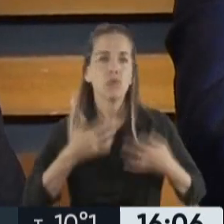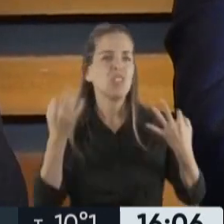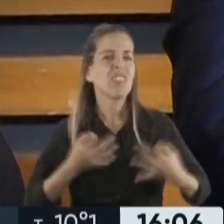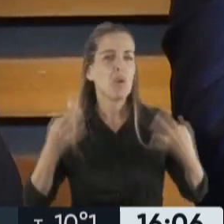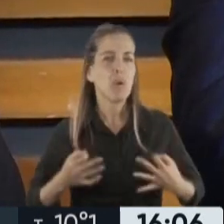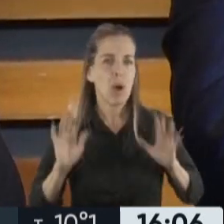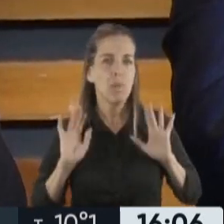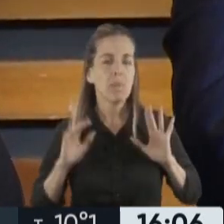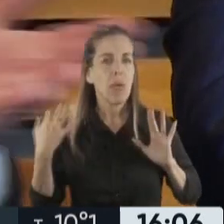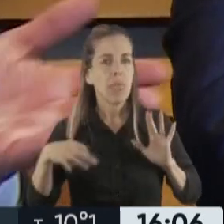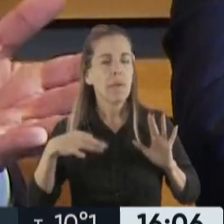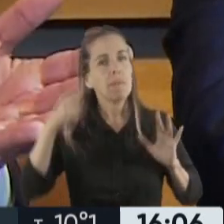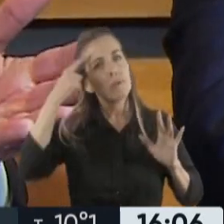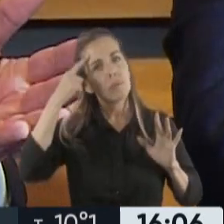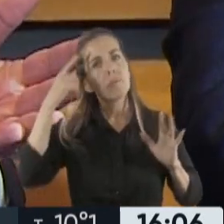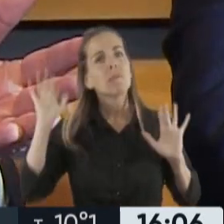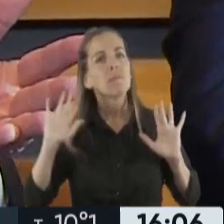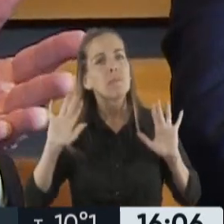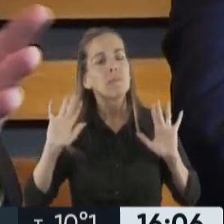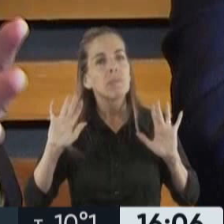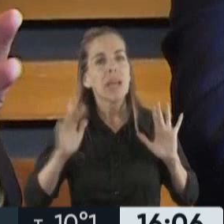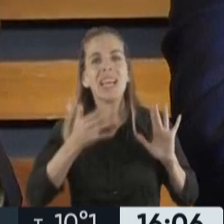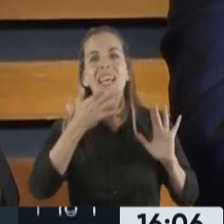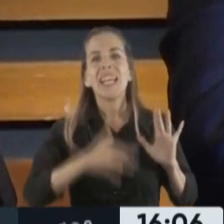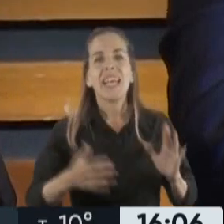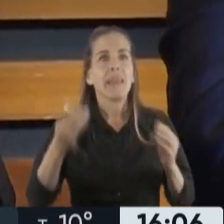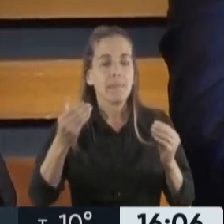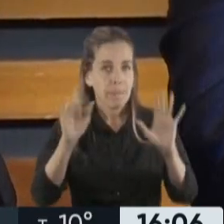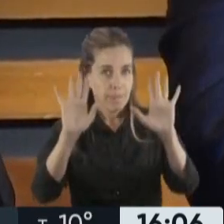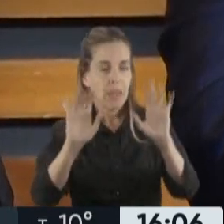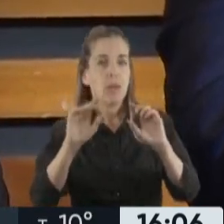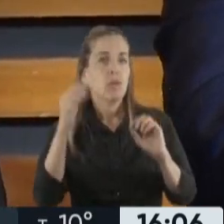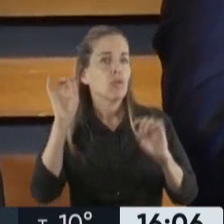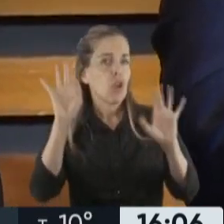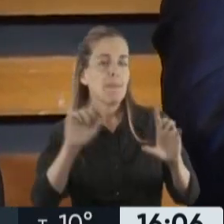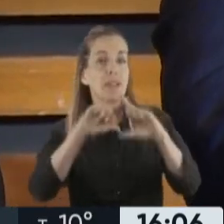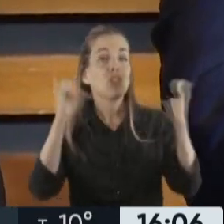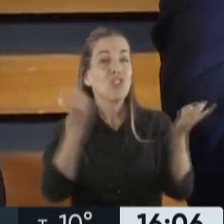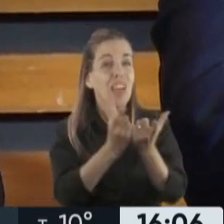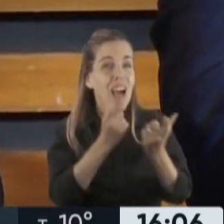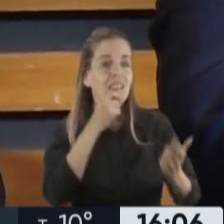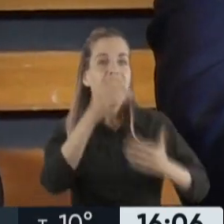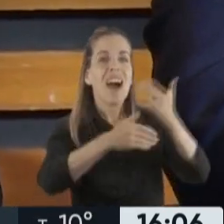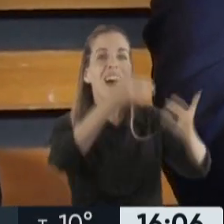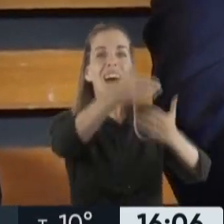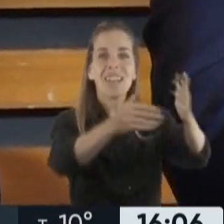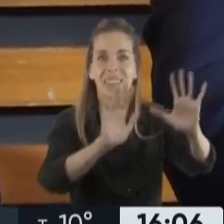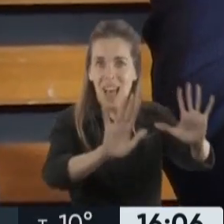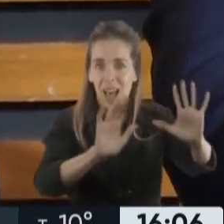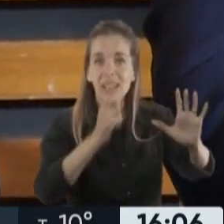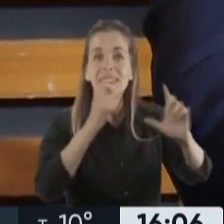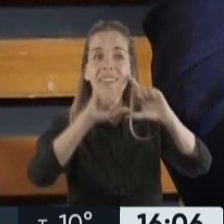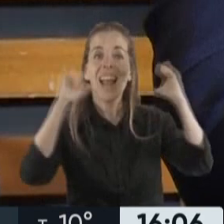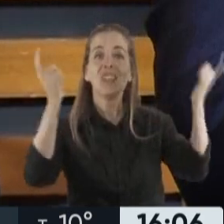que tenemos que entender que la única sociedad que puede progresar es la sociedad